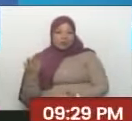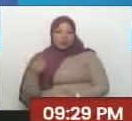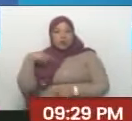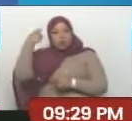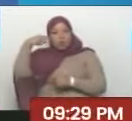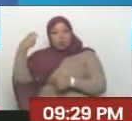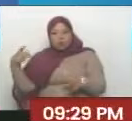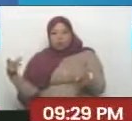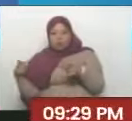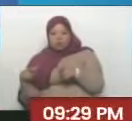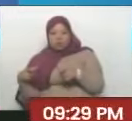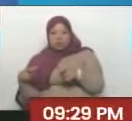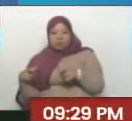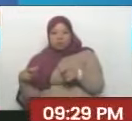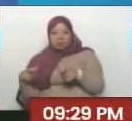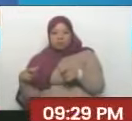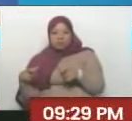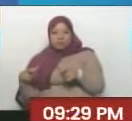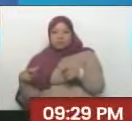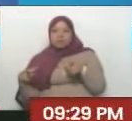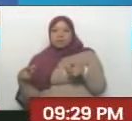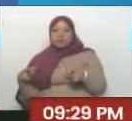Grababa un disco de vinil.